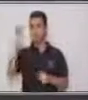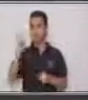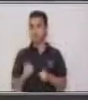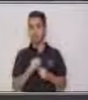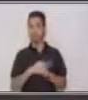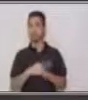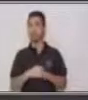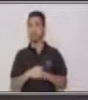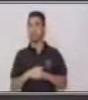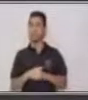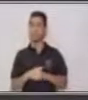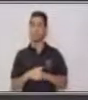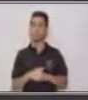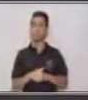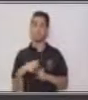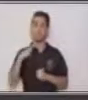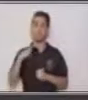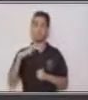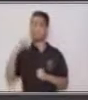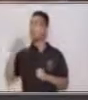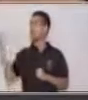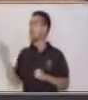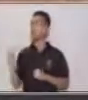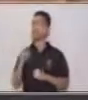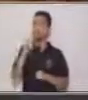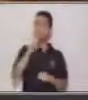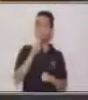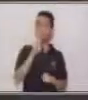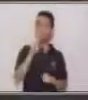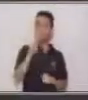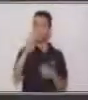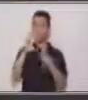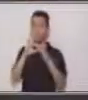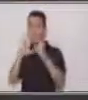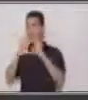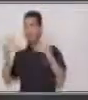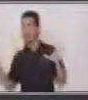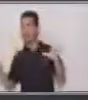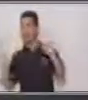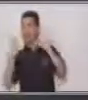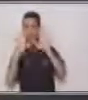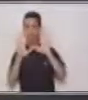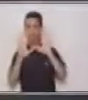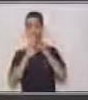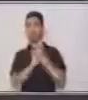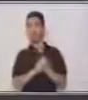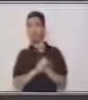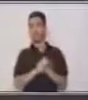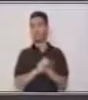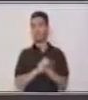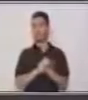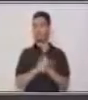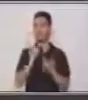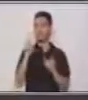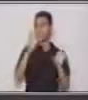20%, que también tenemos que son 2 de 10. Pero si nos damos cuenta, es un